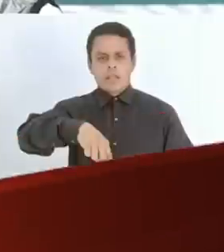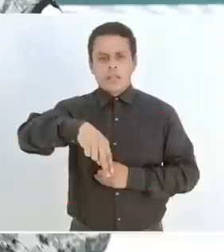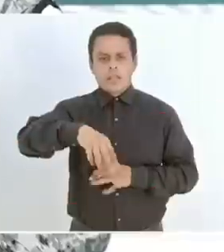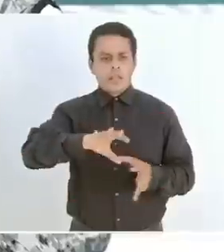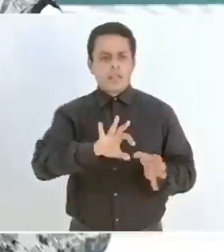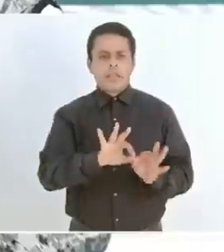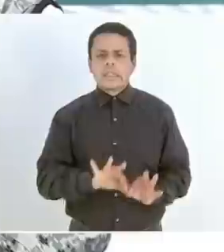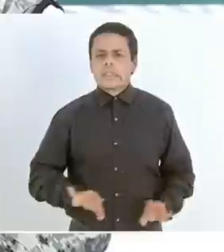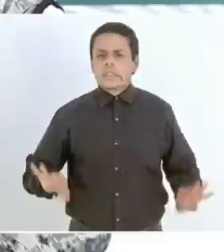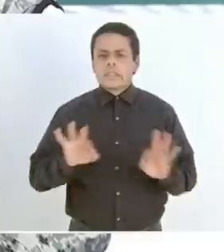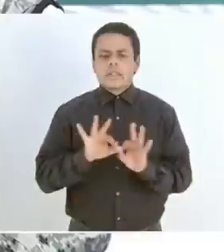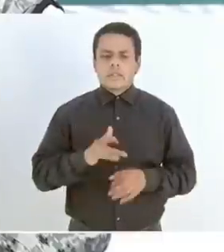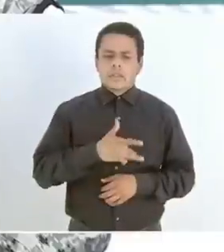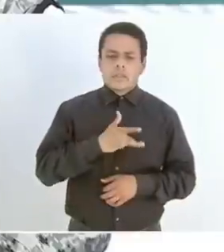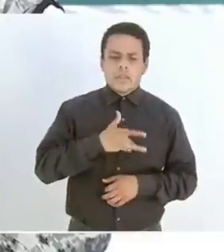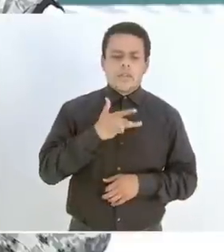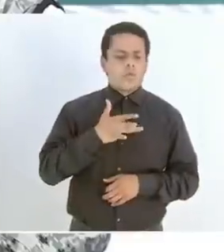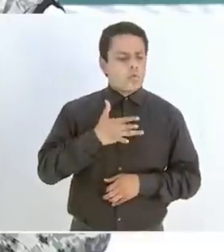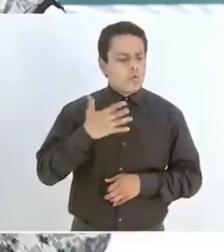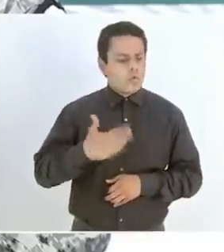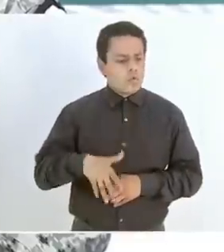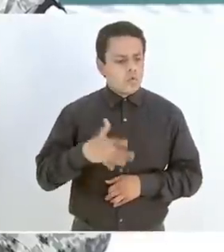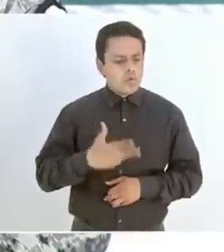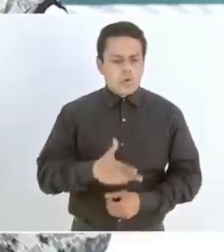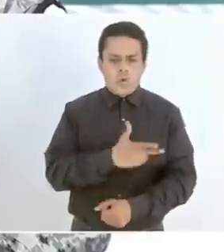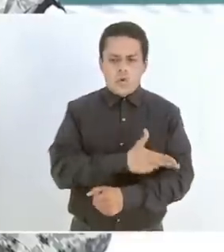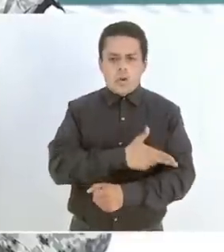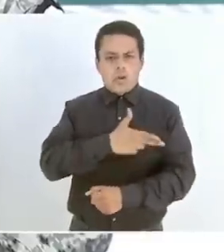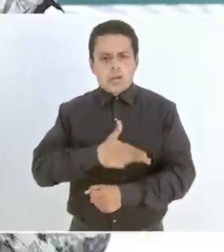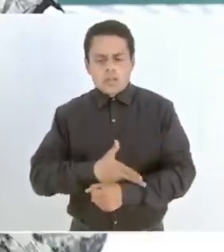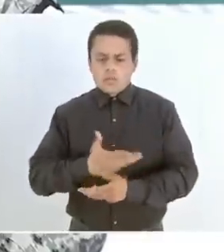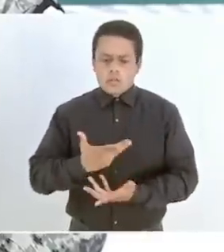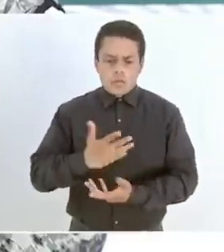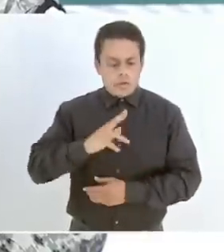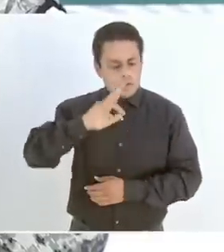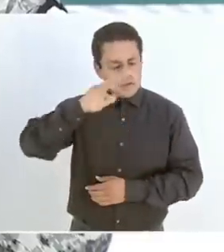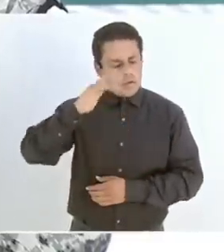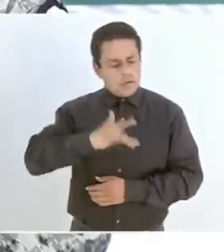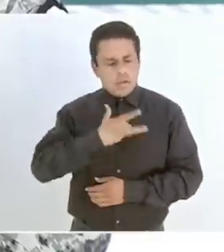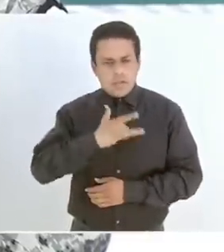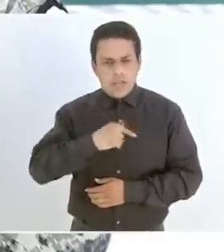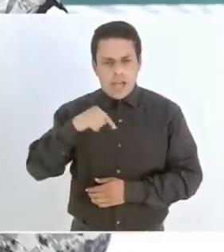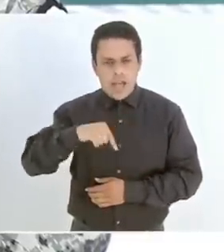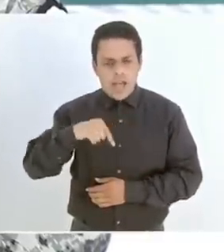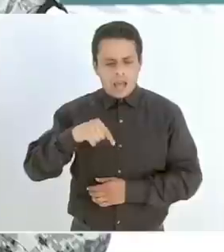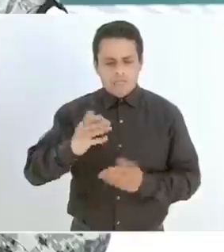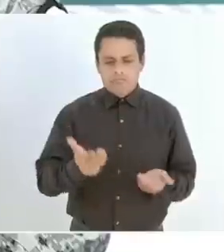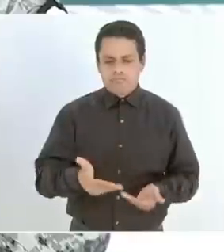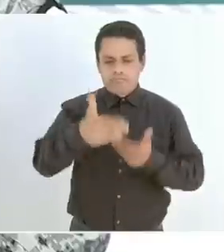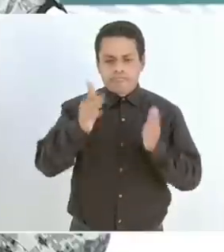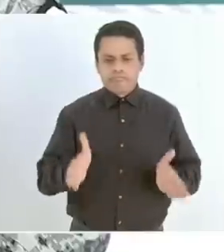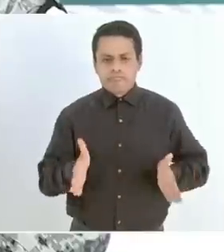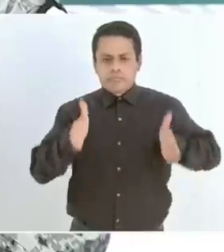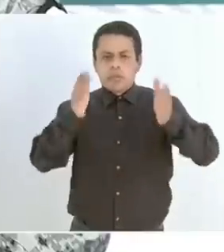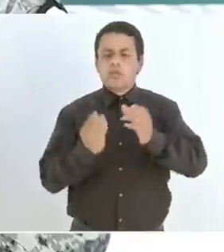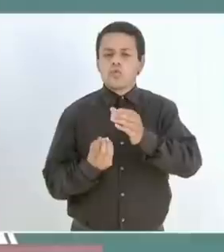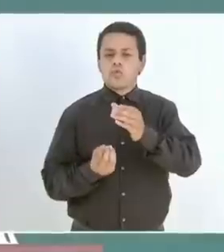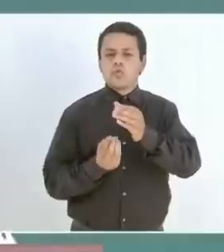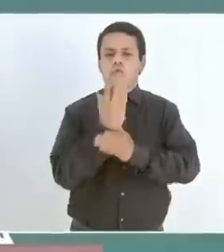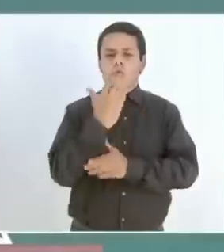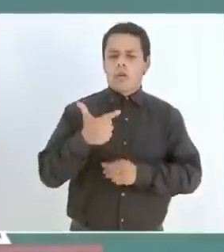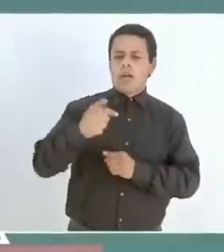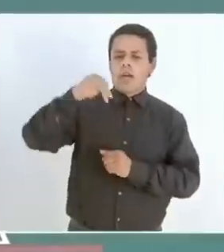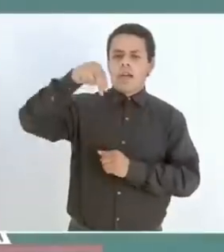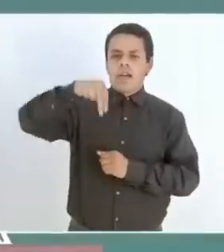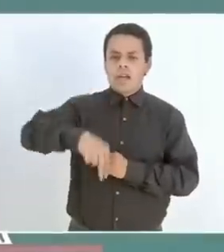Es un honor contar nuevamente con su presencia en la inauguración de este, un nuevo cuartel